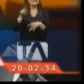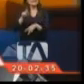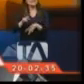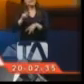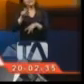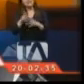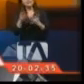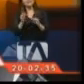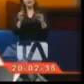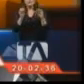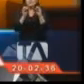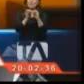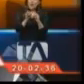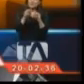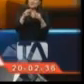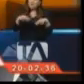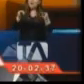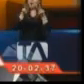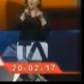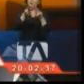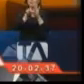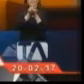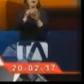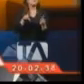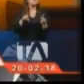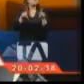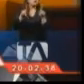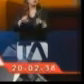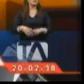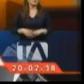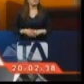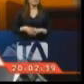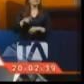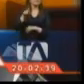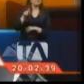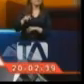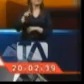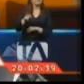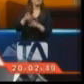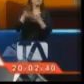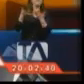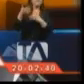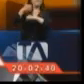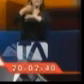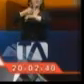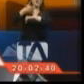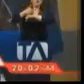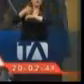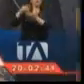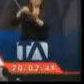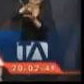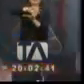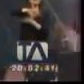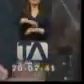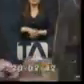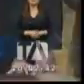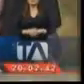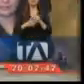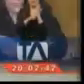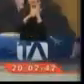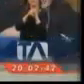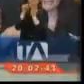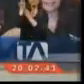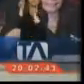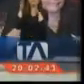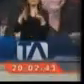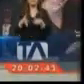necesidad de hacerlo por encima de ese valor, que la ley lo permite, deberíamos obtener una autorización de la Asamblea. El nuevo ministro confirma,